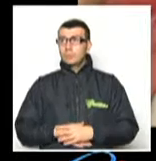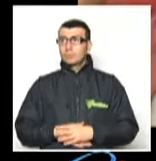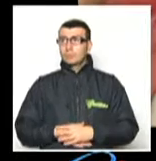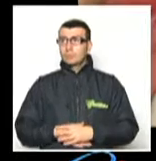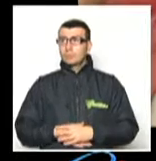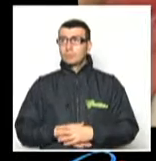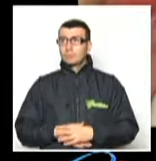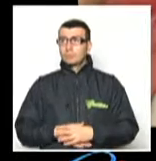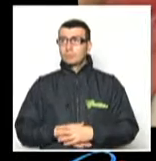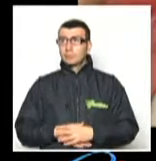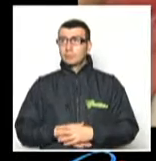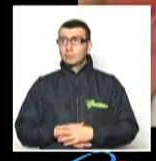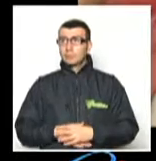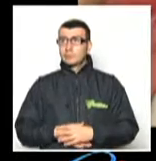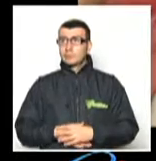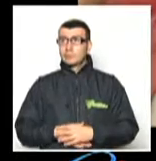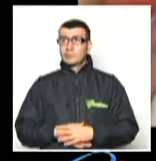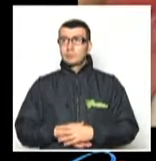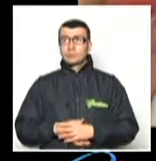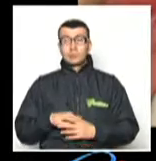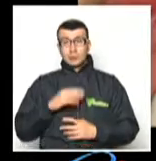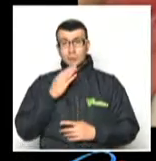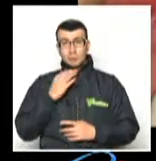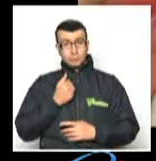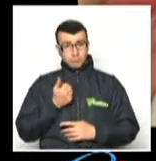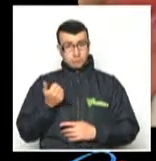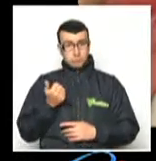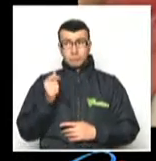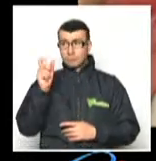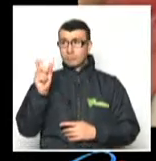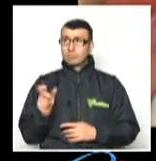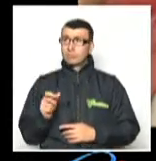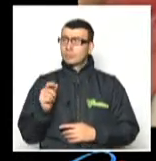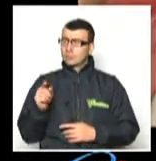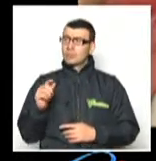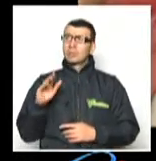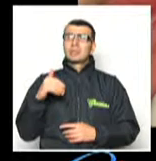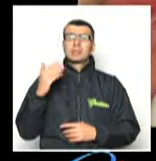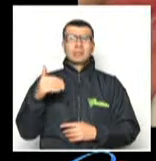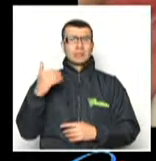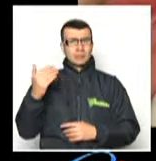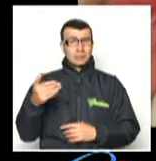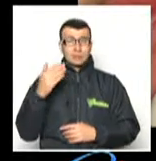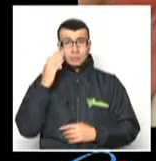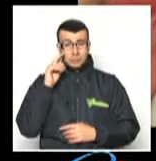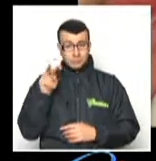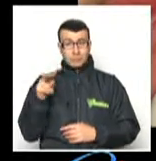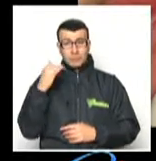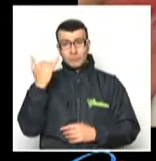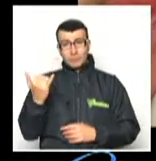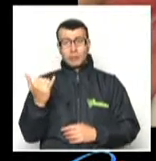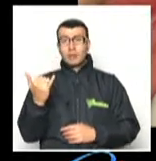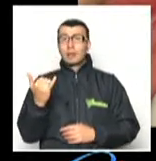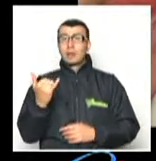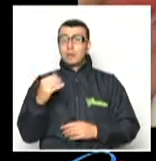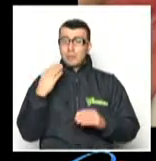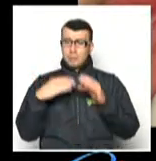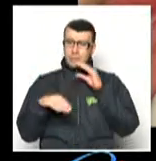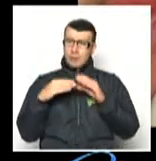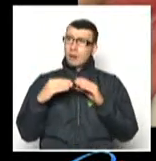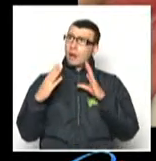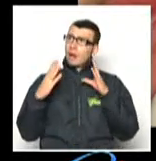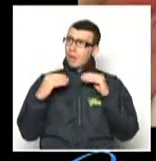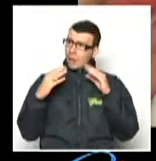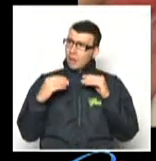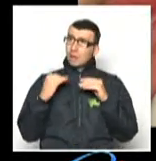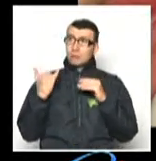Ahí ven. Esos son pacientes, en este momento podemos ver un paciente que incluso más adelante vamos a ver un video del señor hablando de esto, de